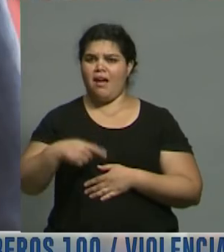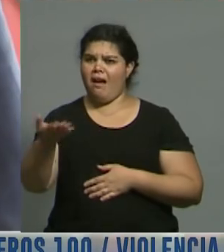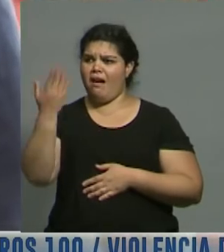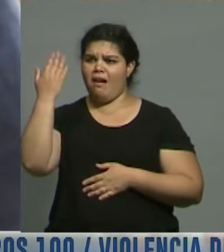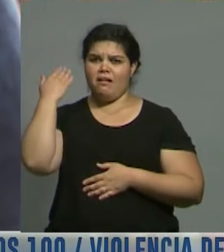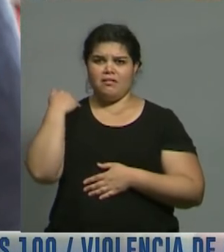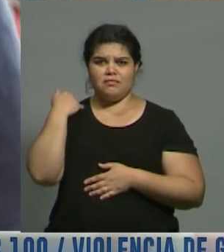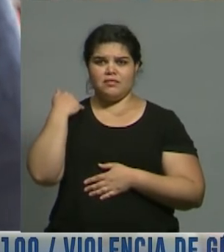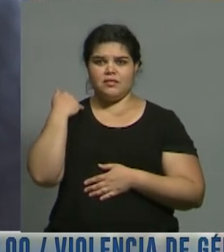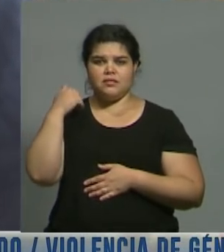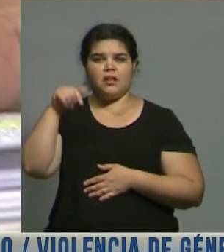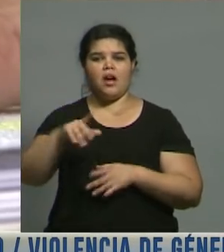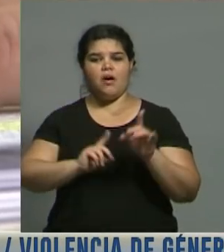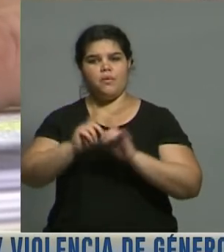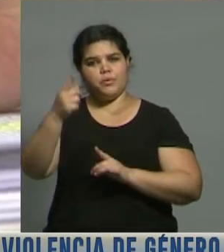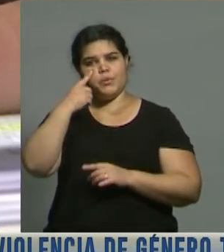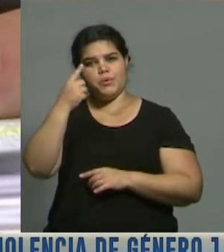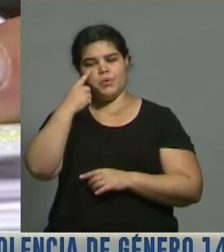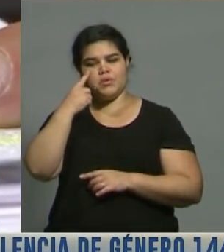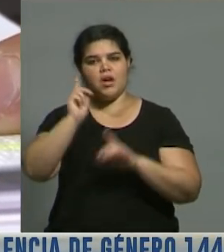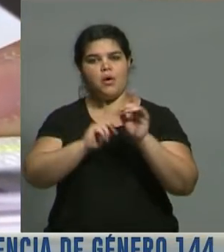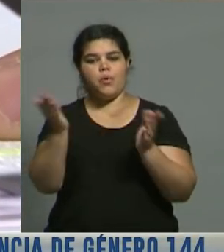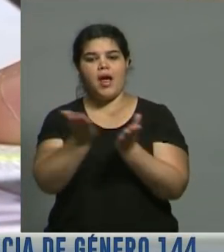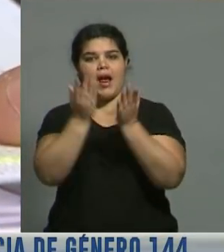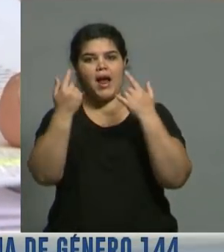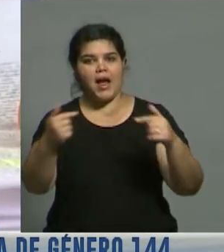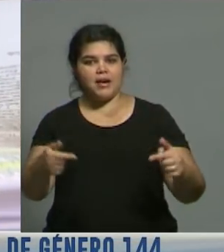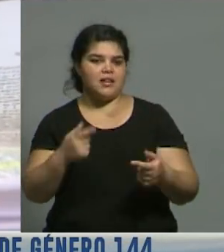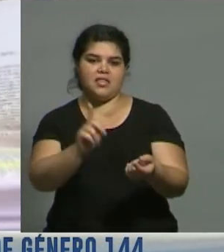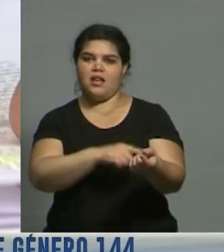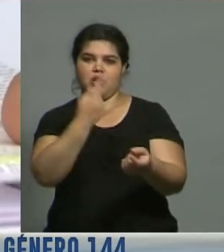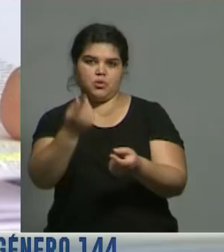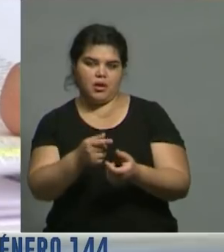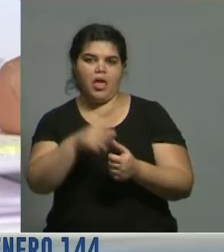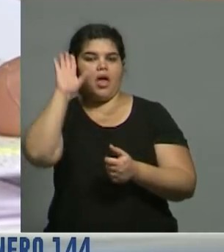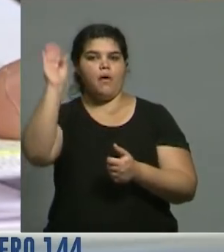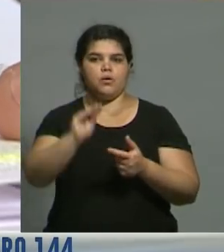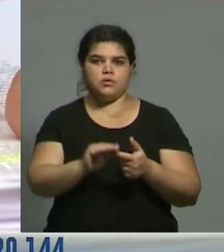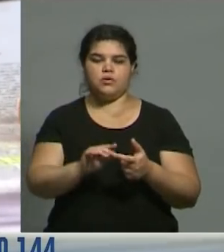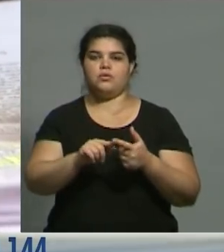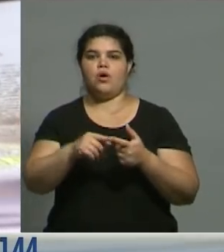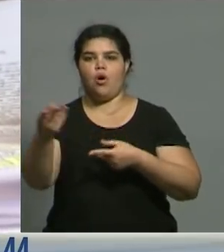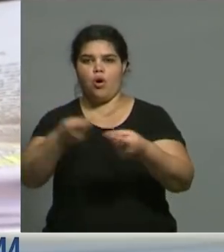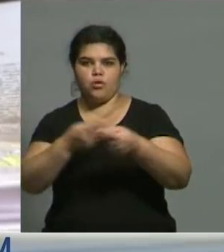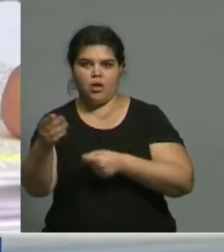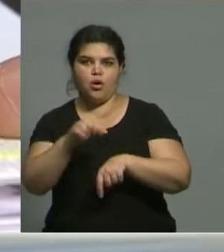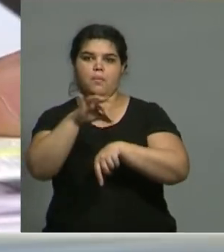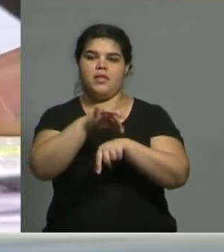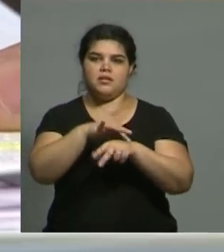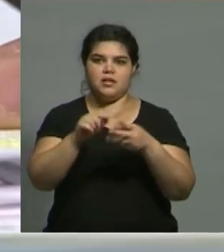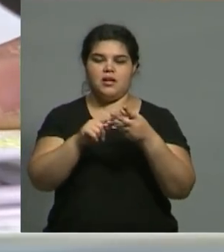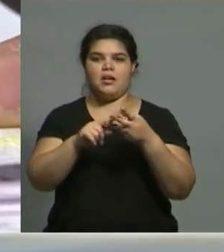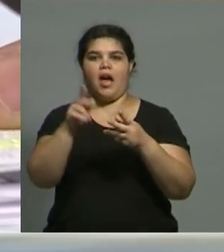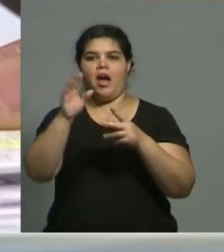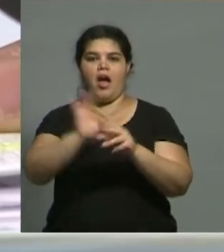Tradicionalmente uno conoce como las típicas carreras más demandadas, Sí. las tradicionales, abogacía, contador público, medicina,